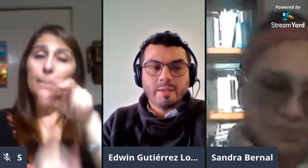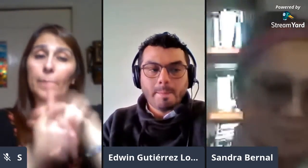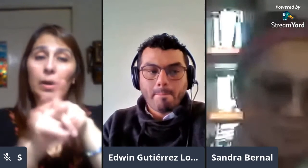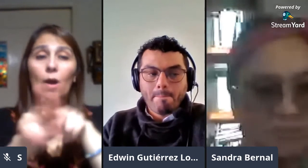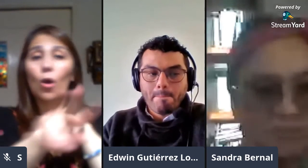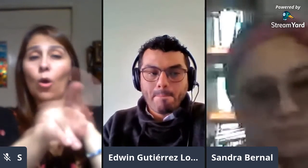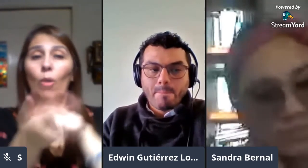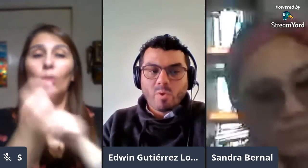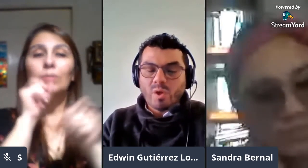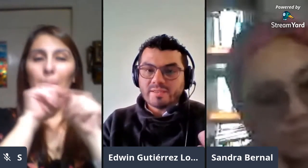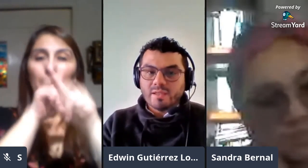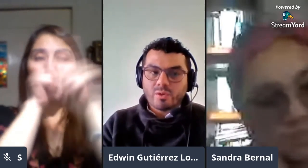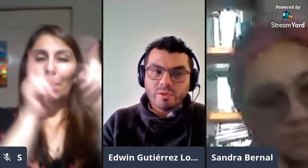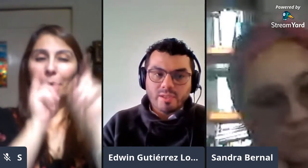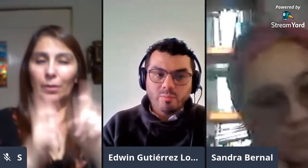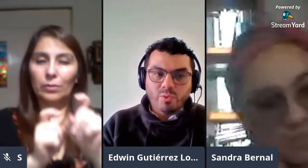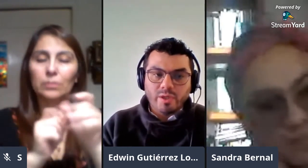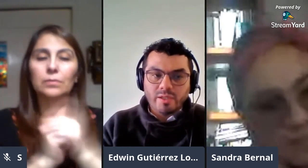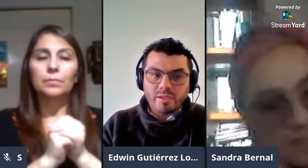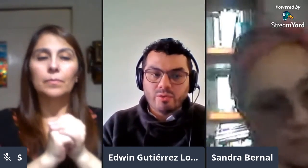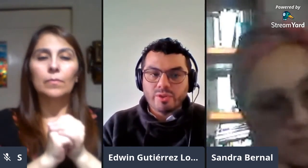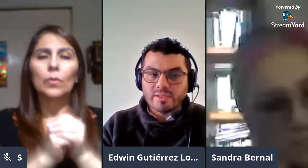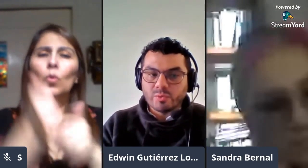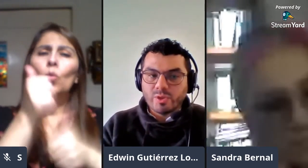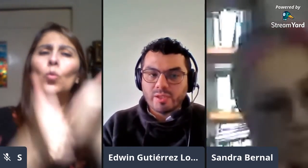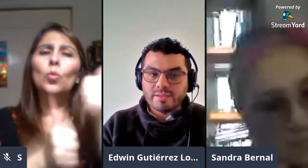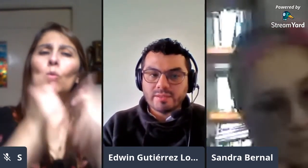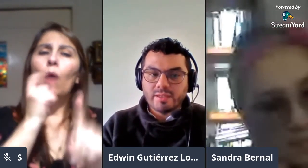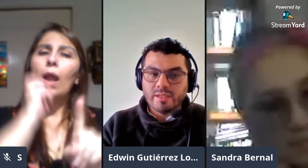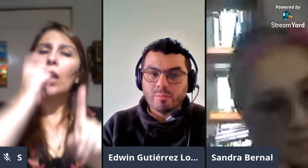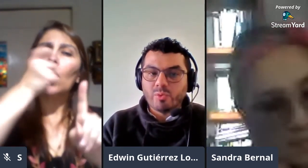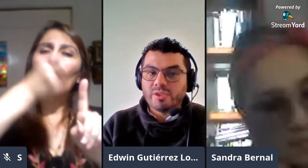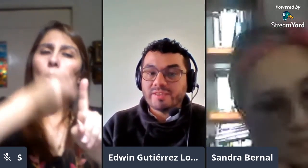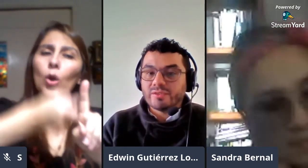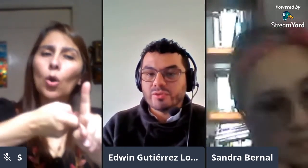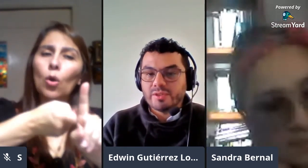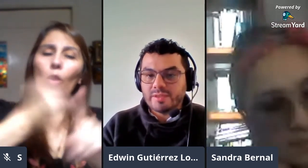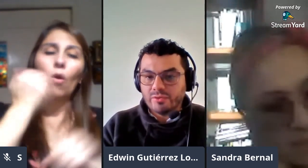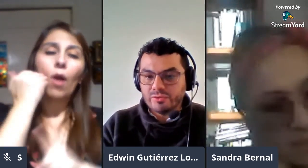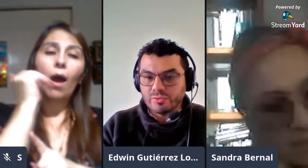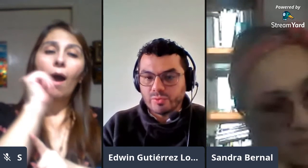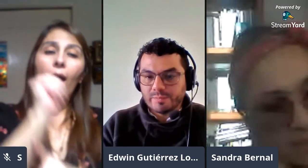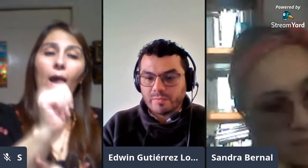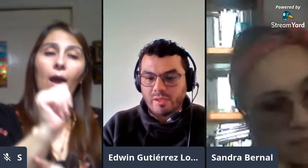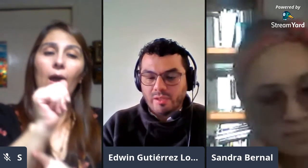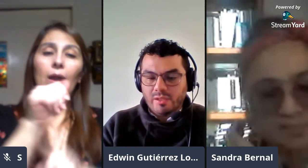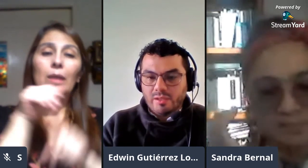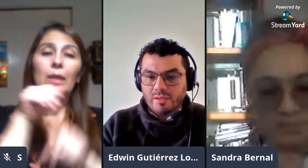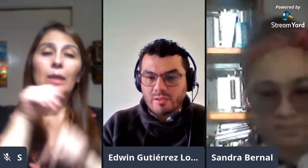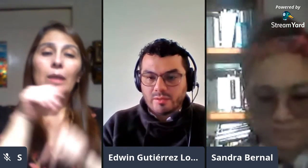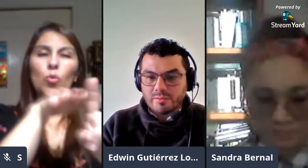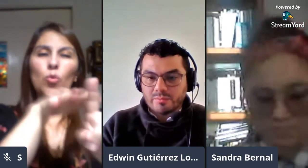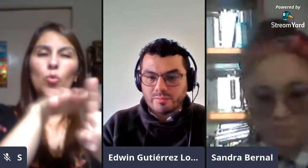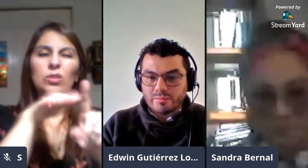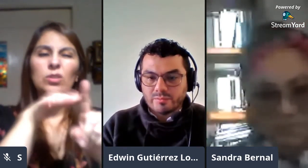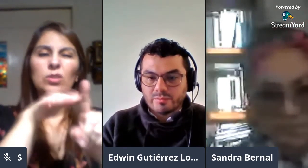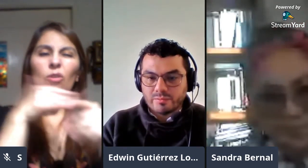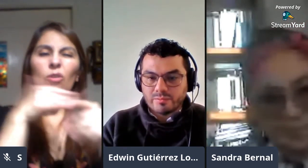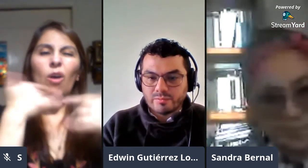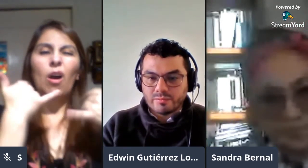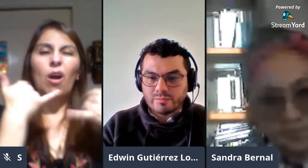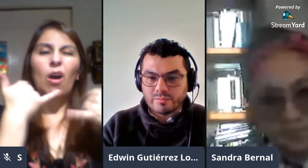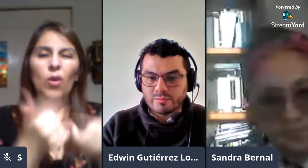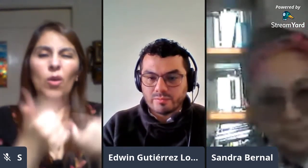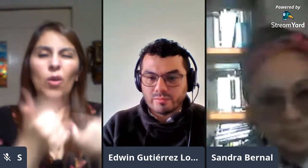es, ¿cuál es el rol de la mujer o de las mujeres en la movilización de esta coyuntura?